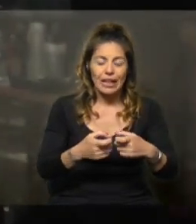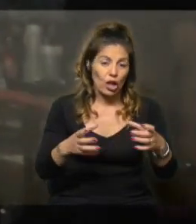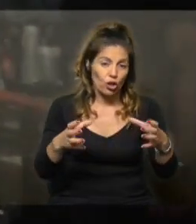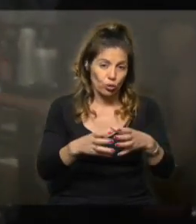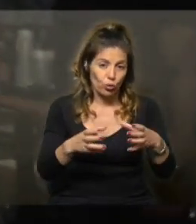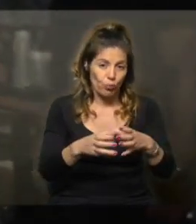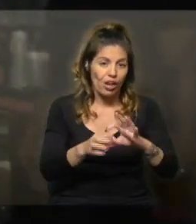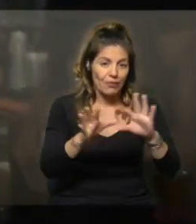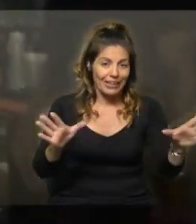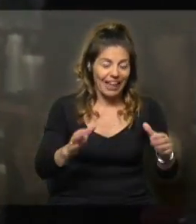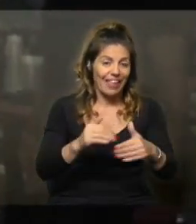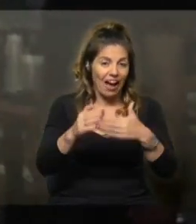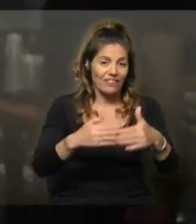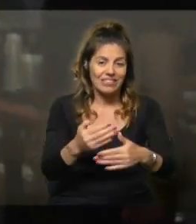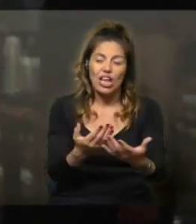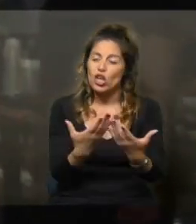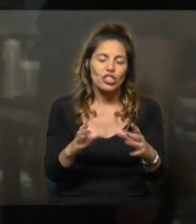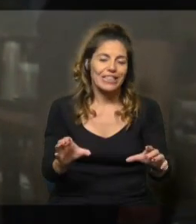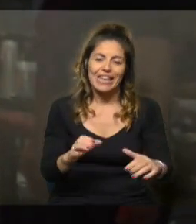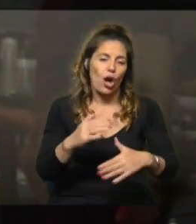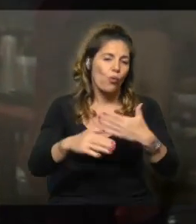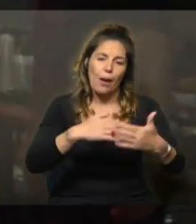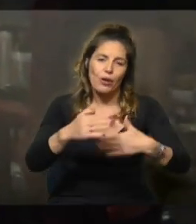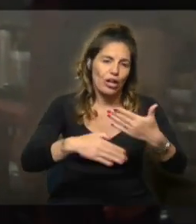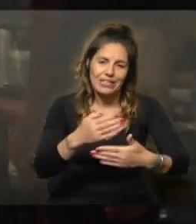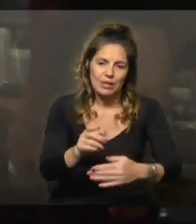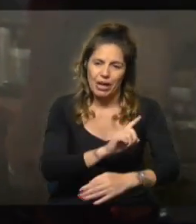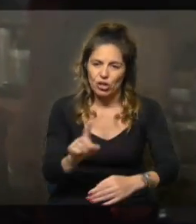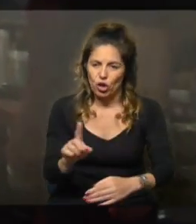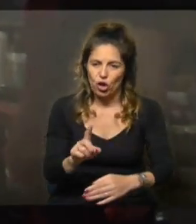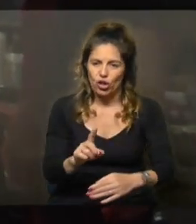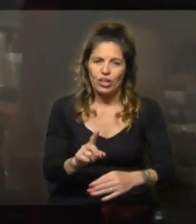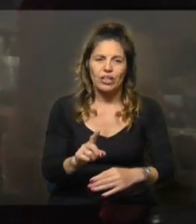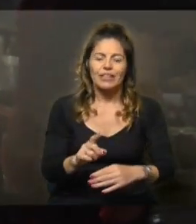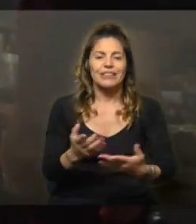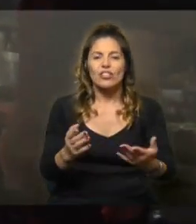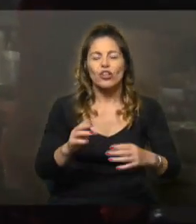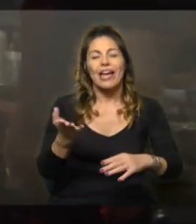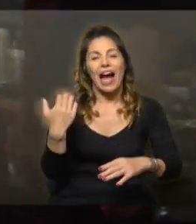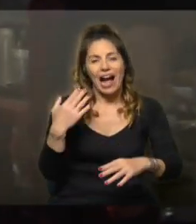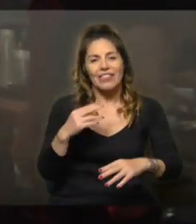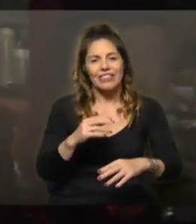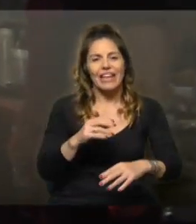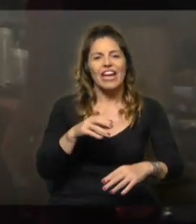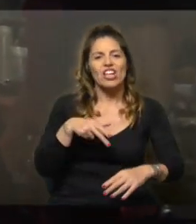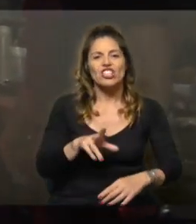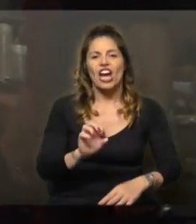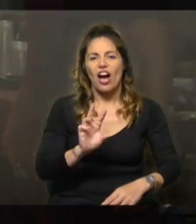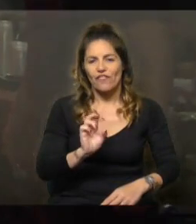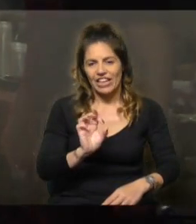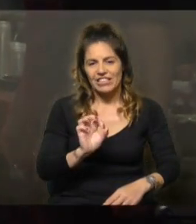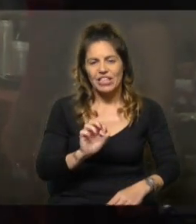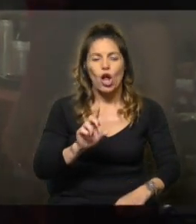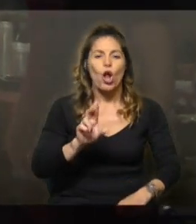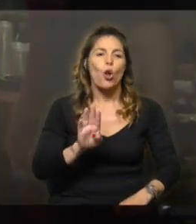avanza no se quiere una Nueva Ola progresista Y esa foto tan repetida en algún momento de Chávez Lula Mujica